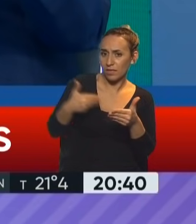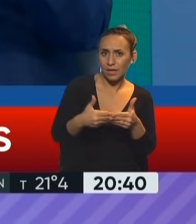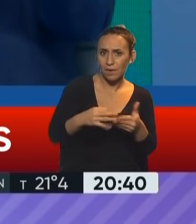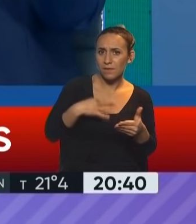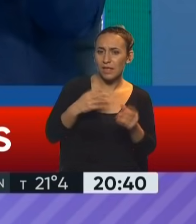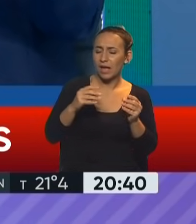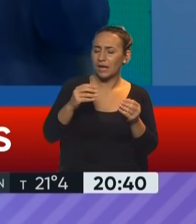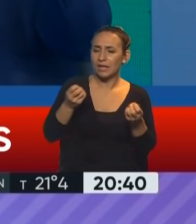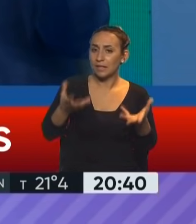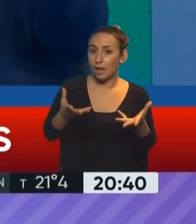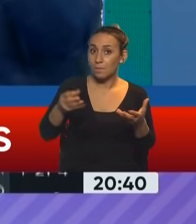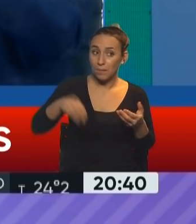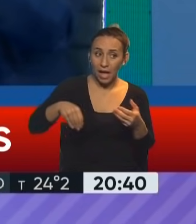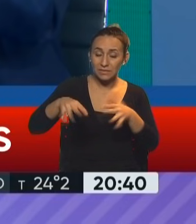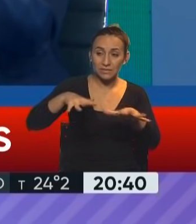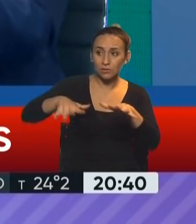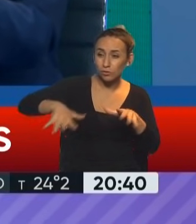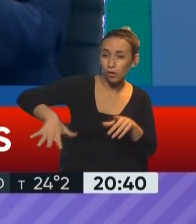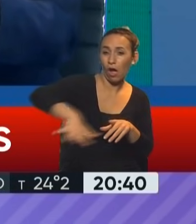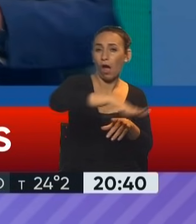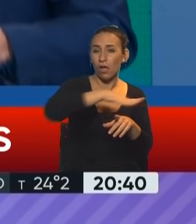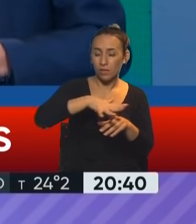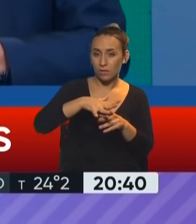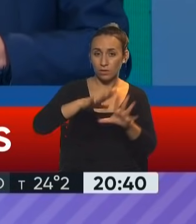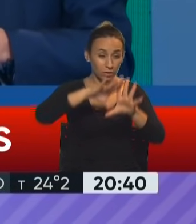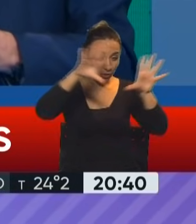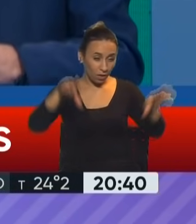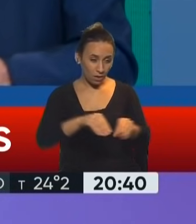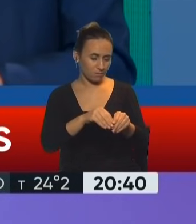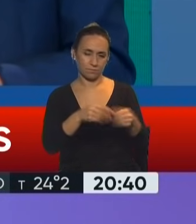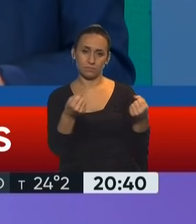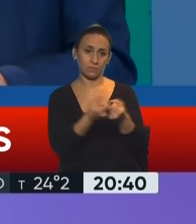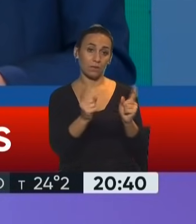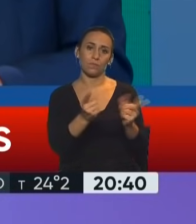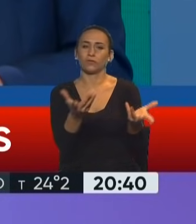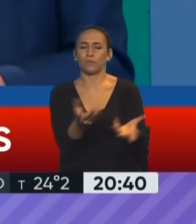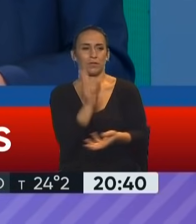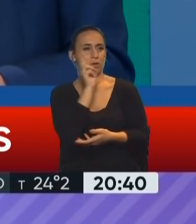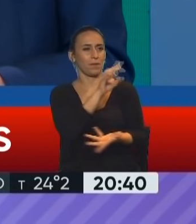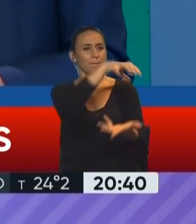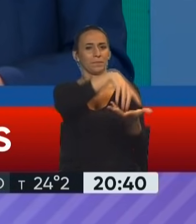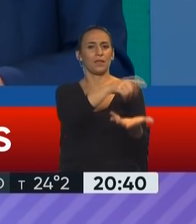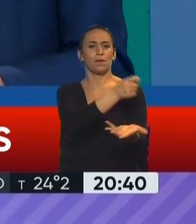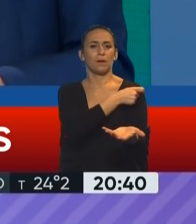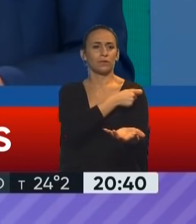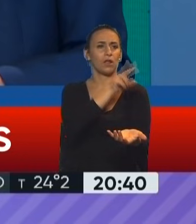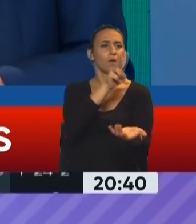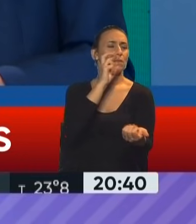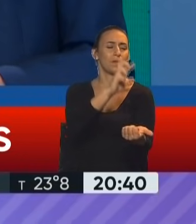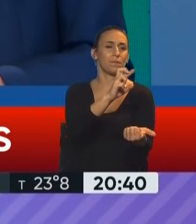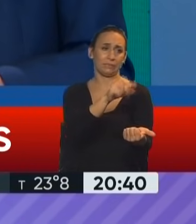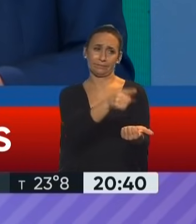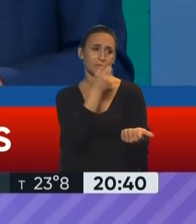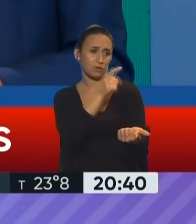demás. Más todo lo demás. Pesa Pero sobre el ¿estás de votante? acuerdo que si ve que hay un vacunatorio VIP no le gusta? Que si ve